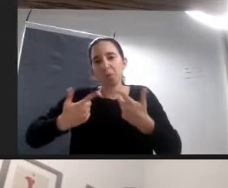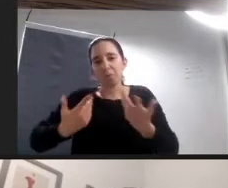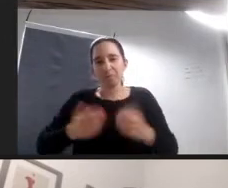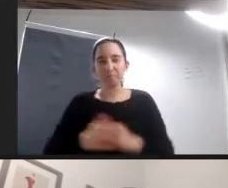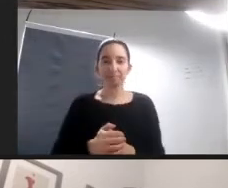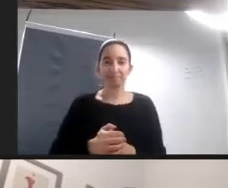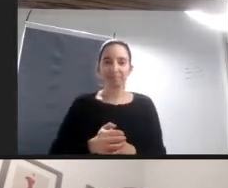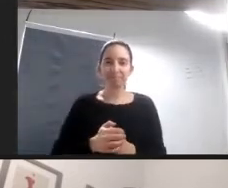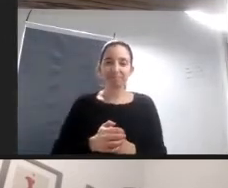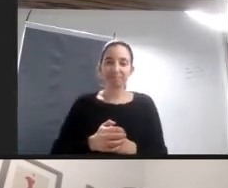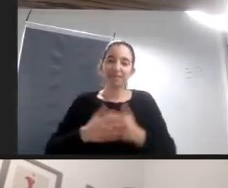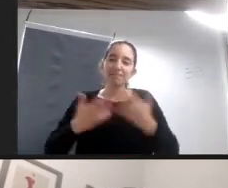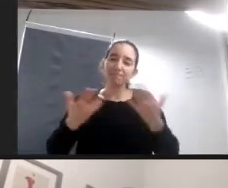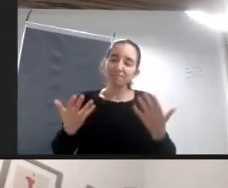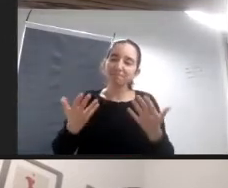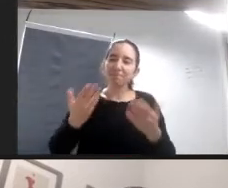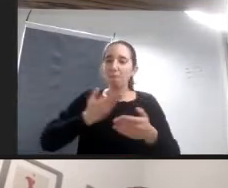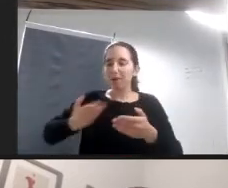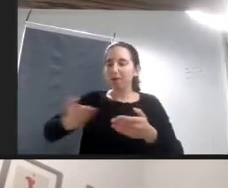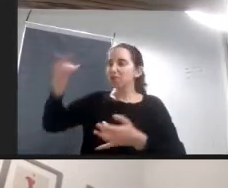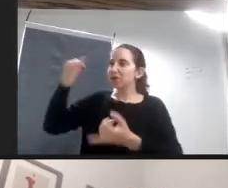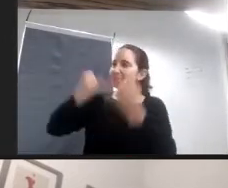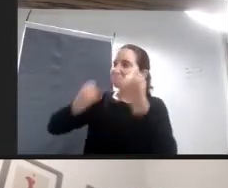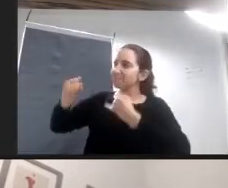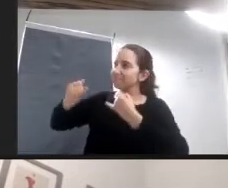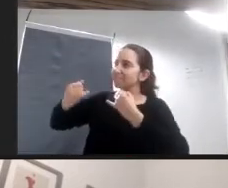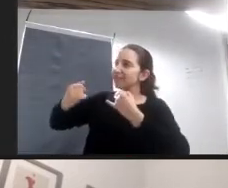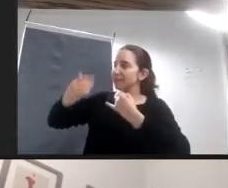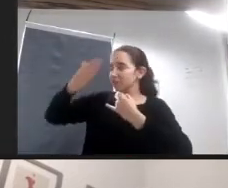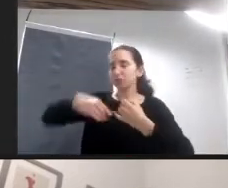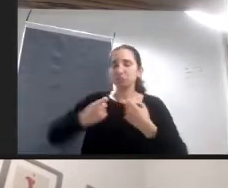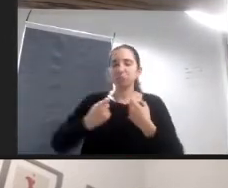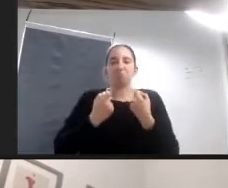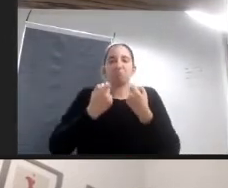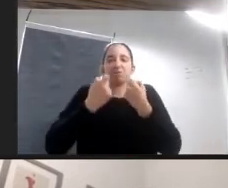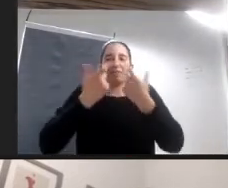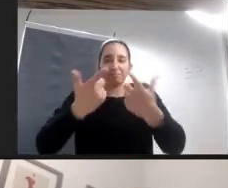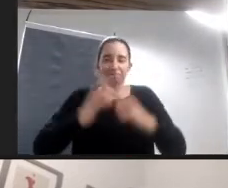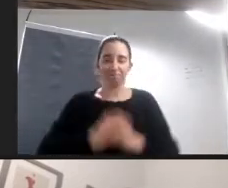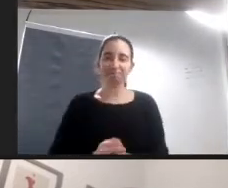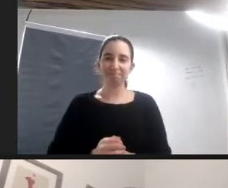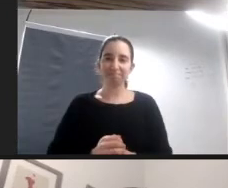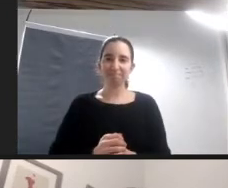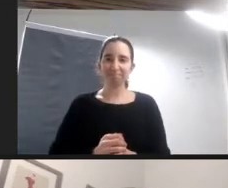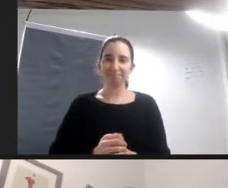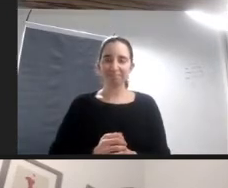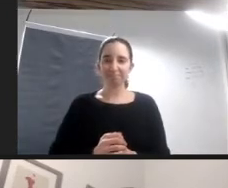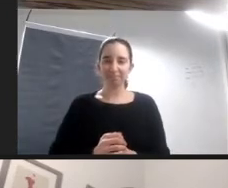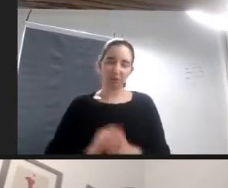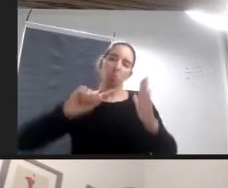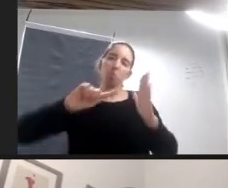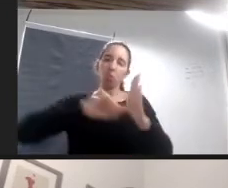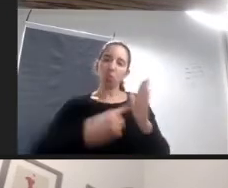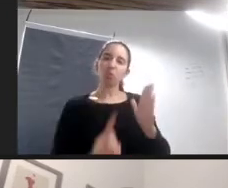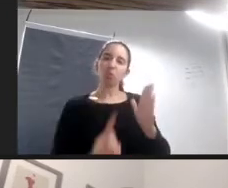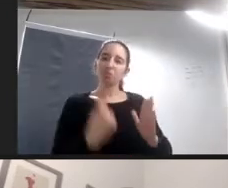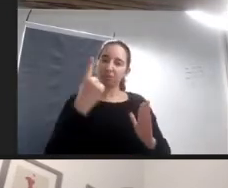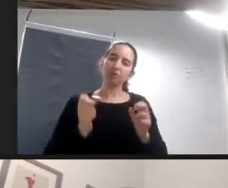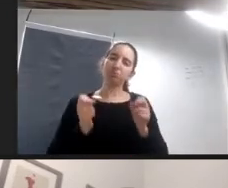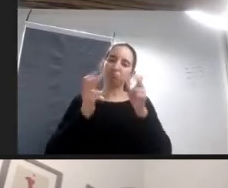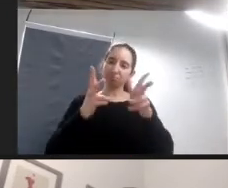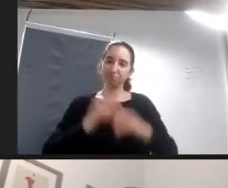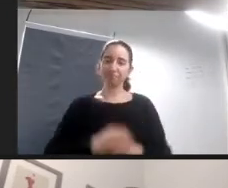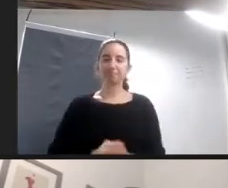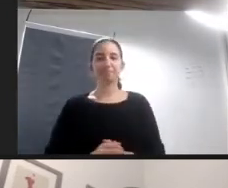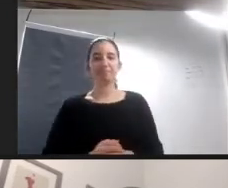cierto es que me basé en ellos, por eso los voy a citar. Esto es la primera aclaración que quería